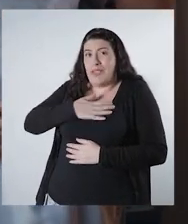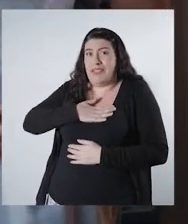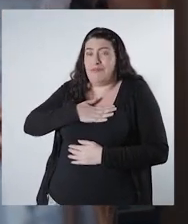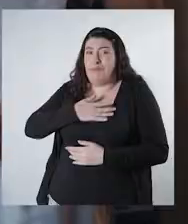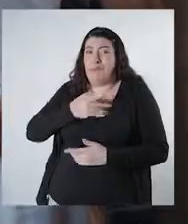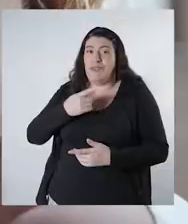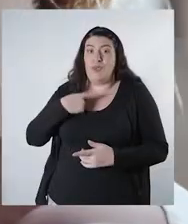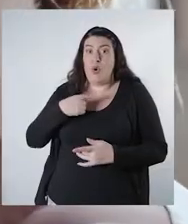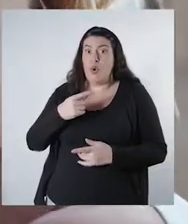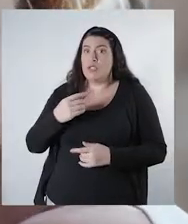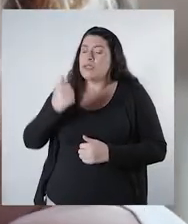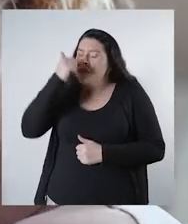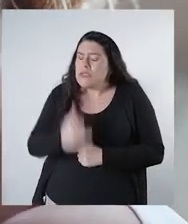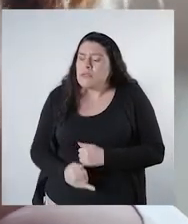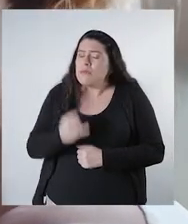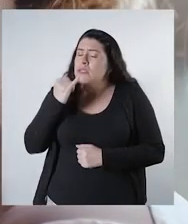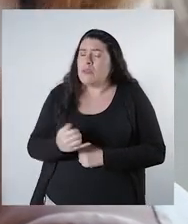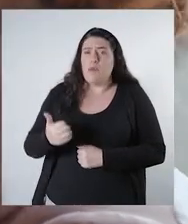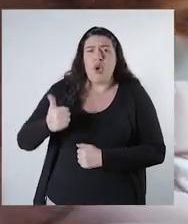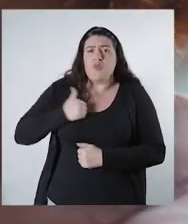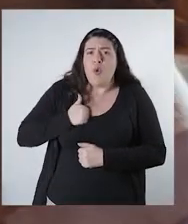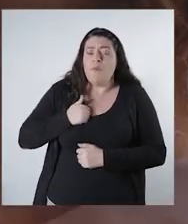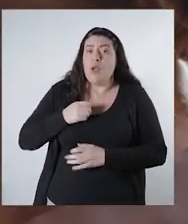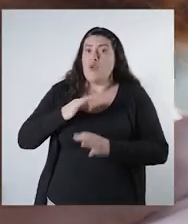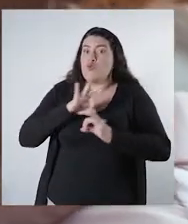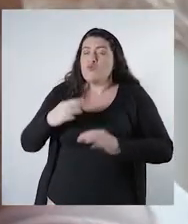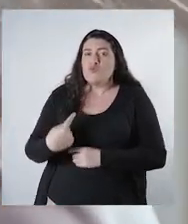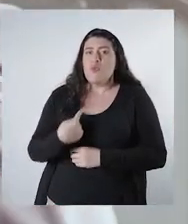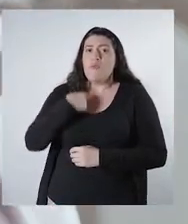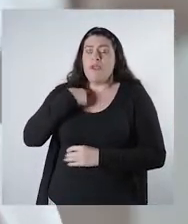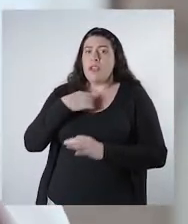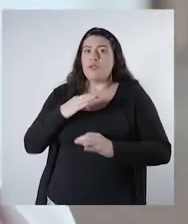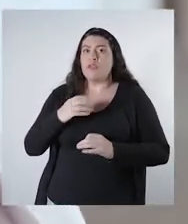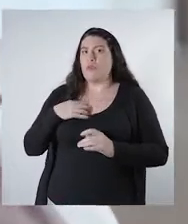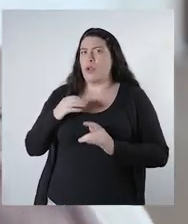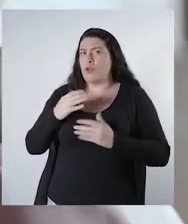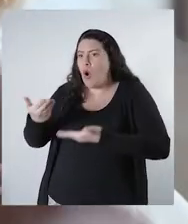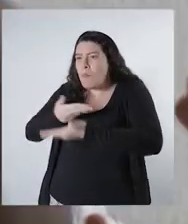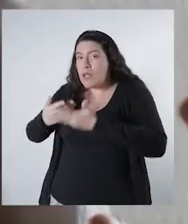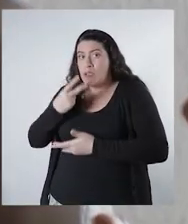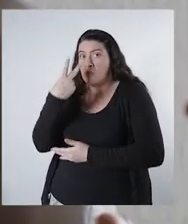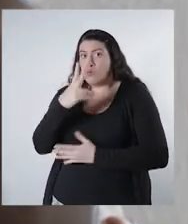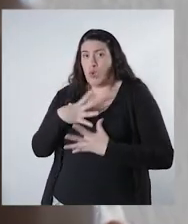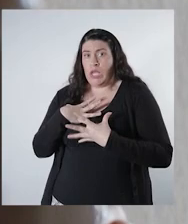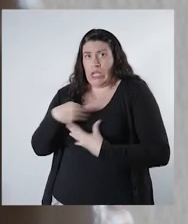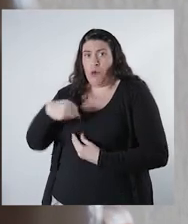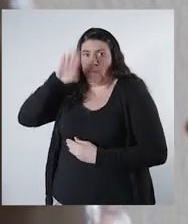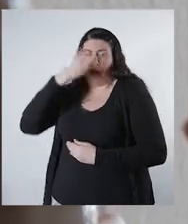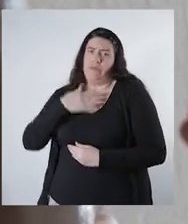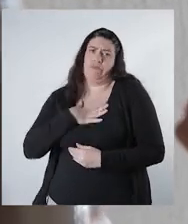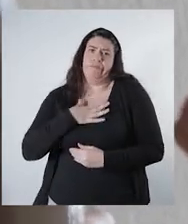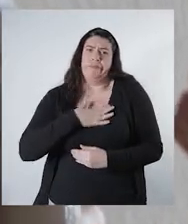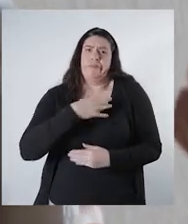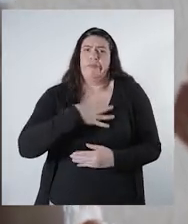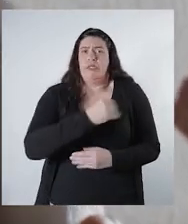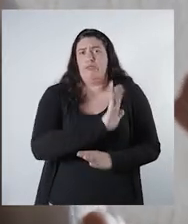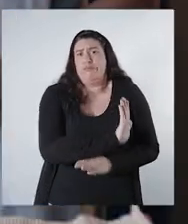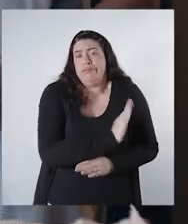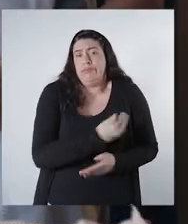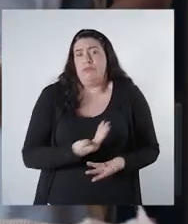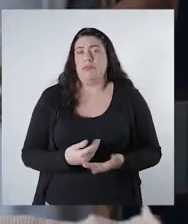enojen conmigo, pero yo nunca he faltado, nunca he fallado. He estado más con sus hijos que con los míos,